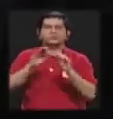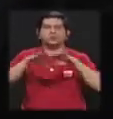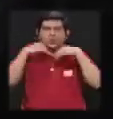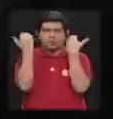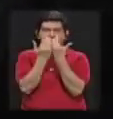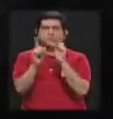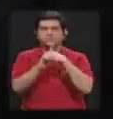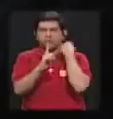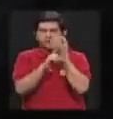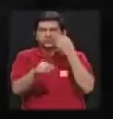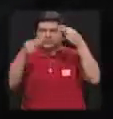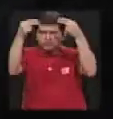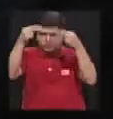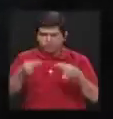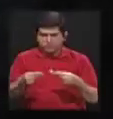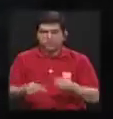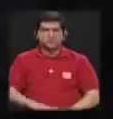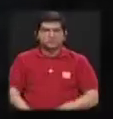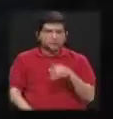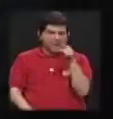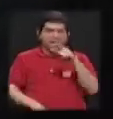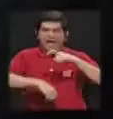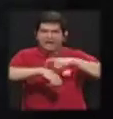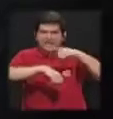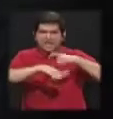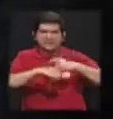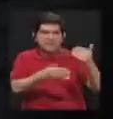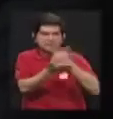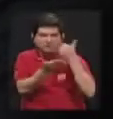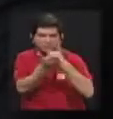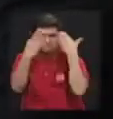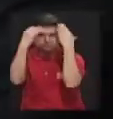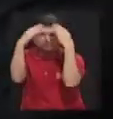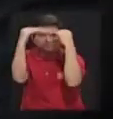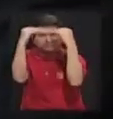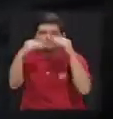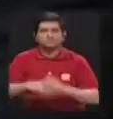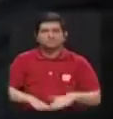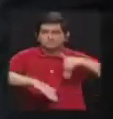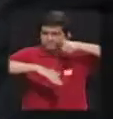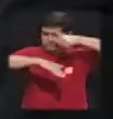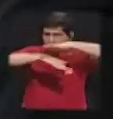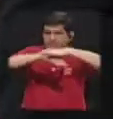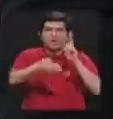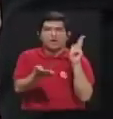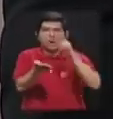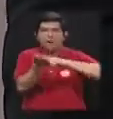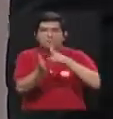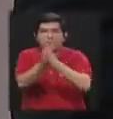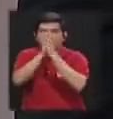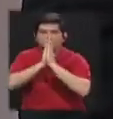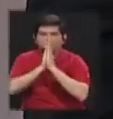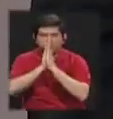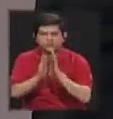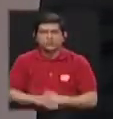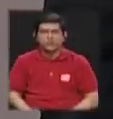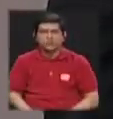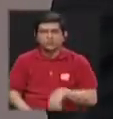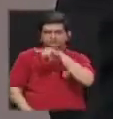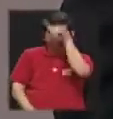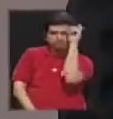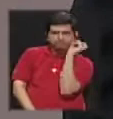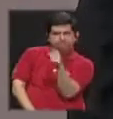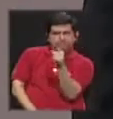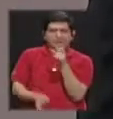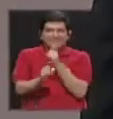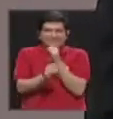asuntos hacendarios, donde están en la etapa de recoger información, y se aprobó una moción para que fuera consultado